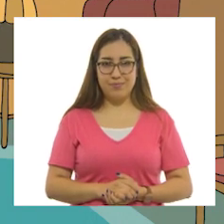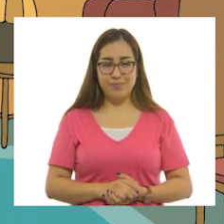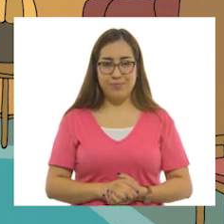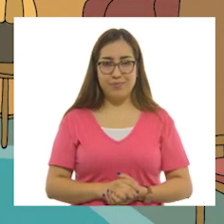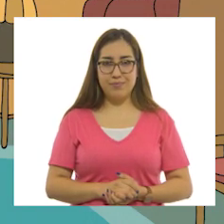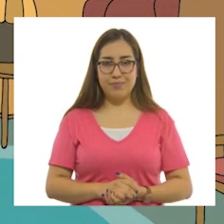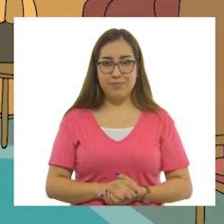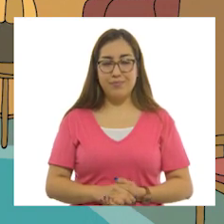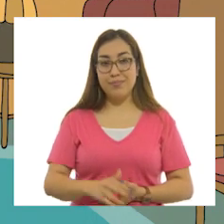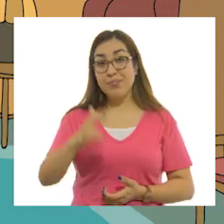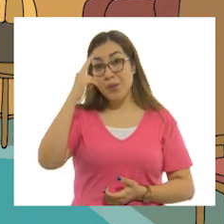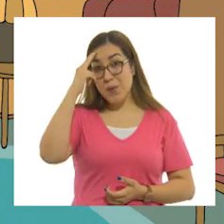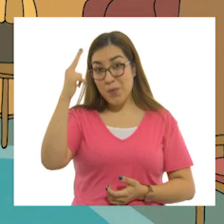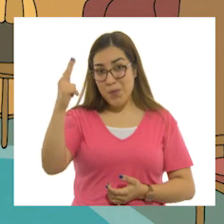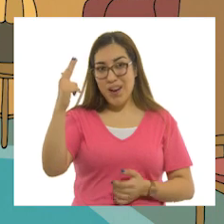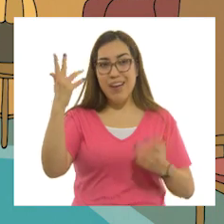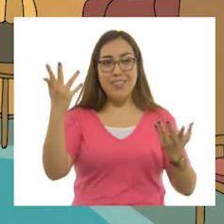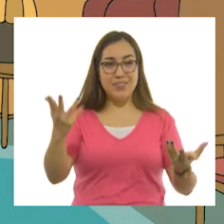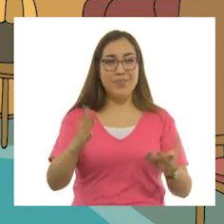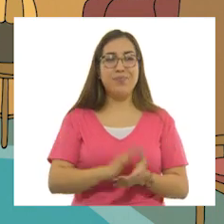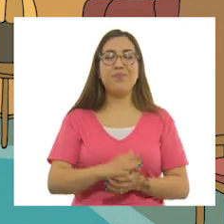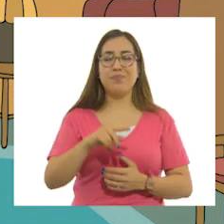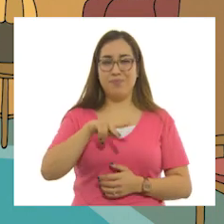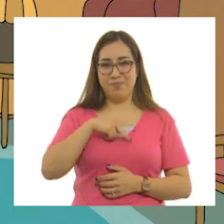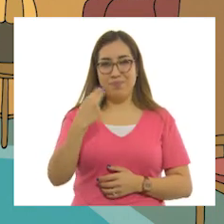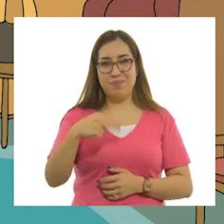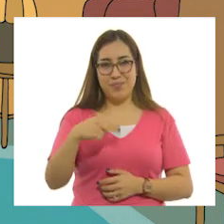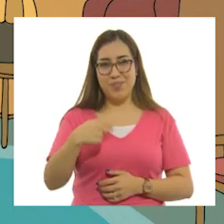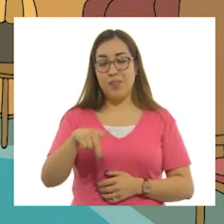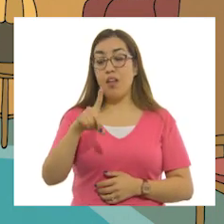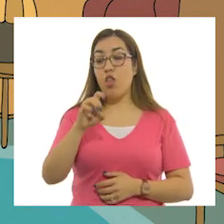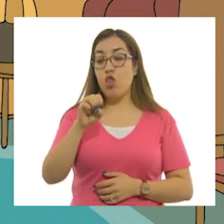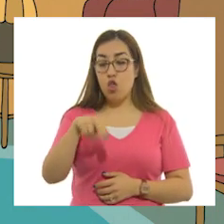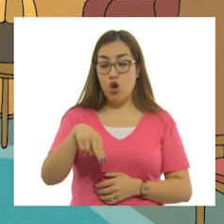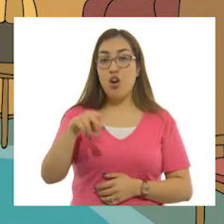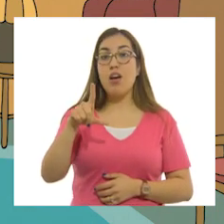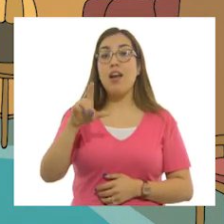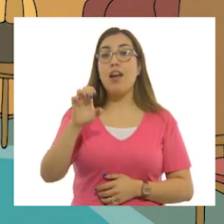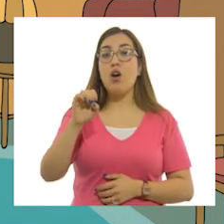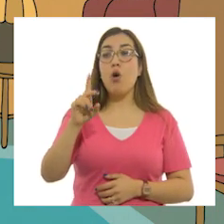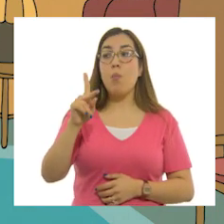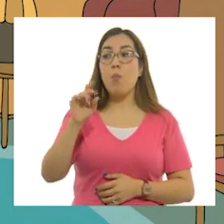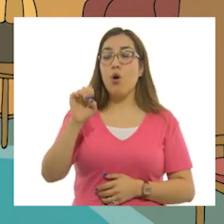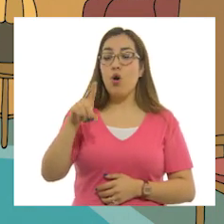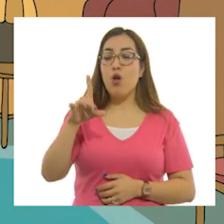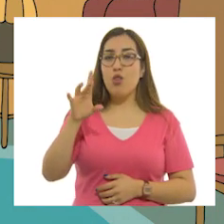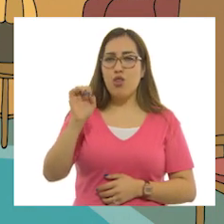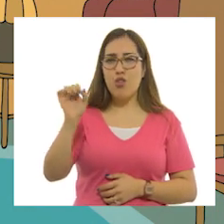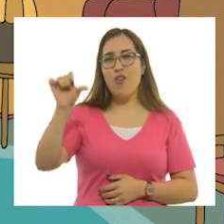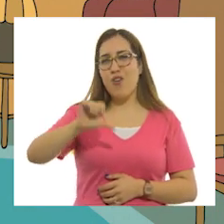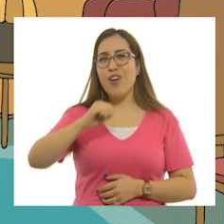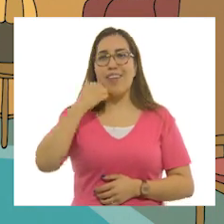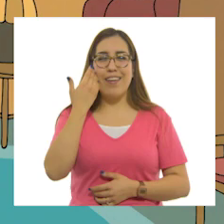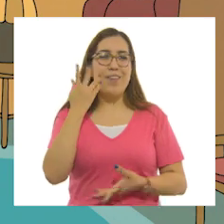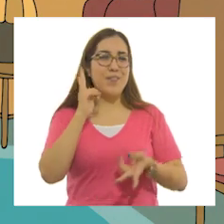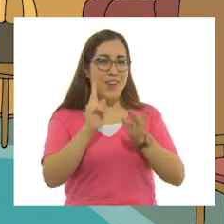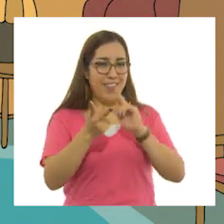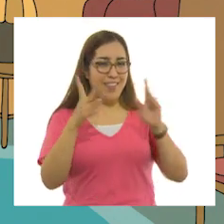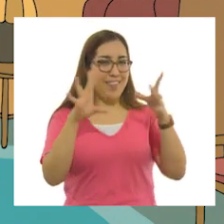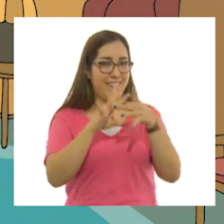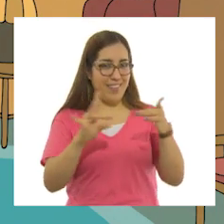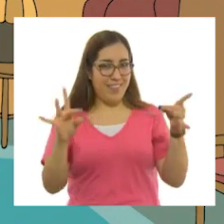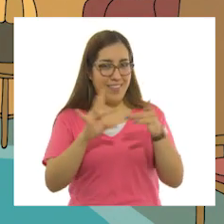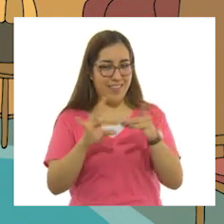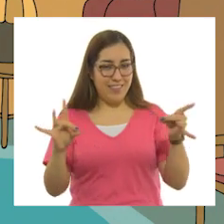hola qué tal yo soy o leopoldo de y fíjense que les quiero platicar que la